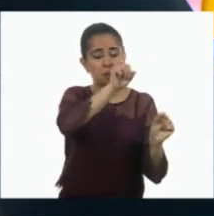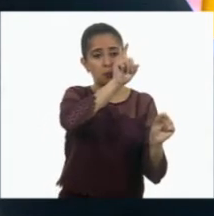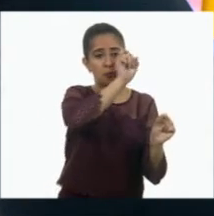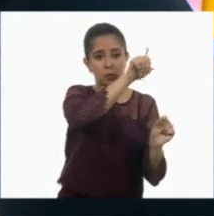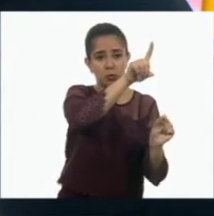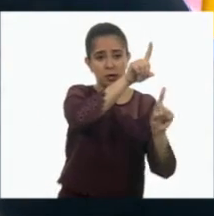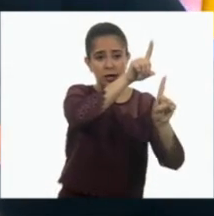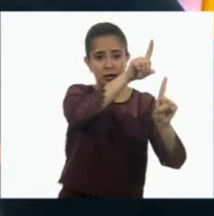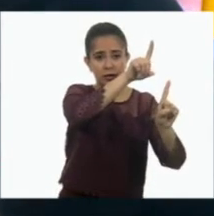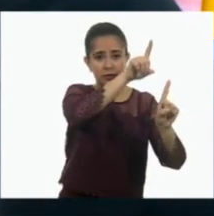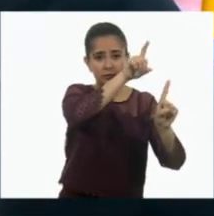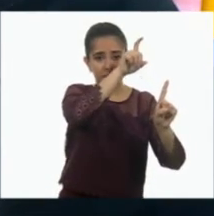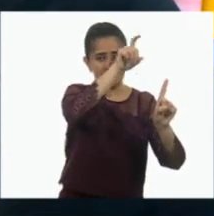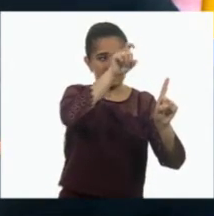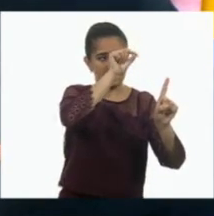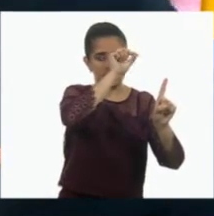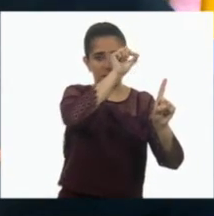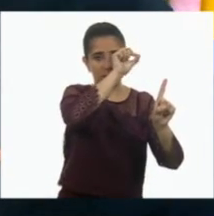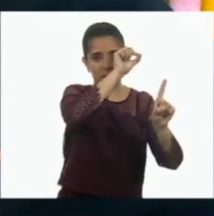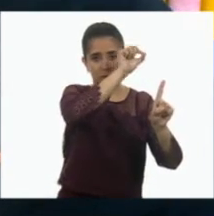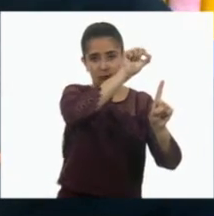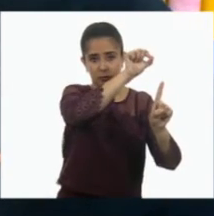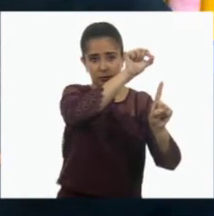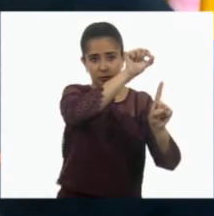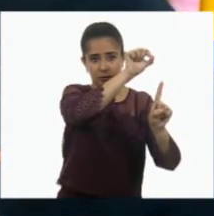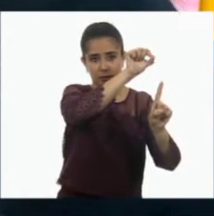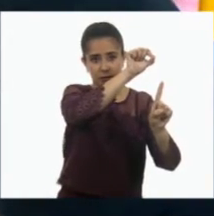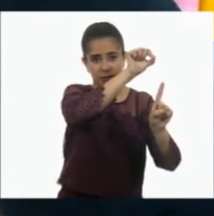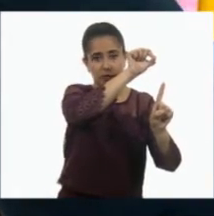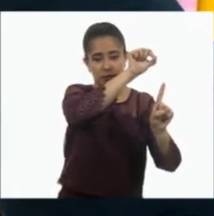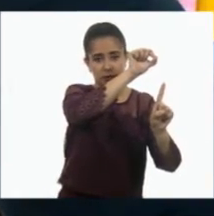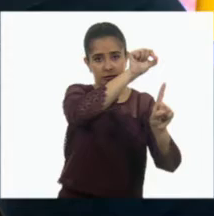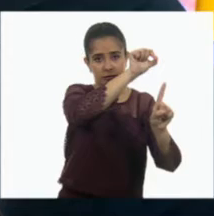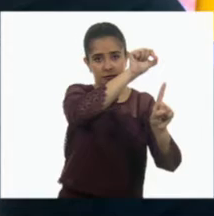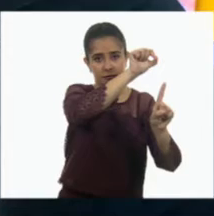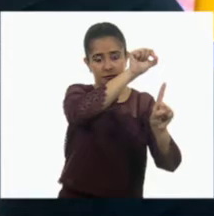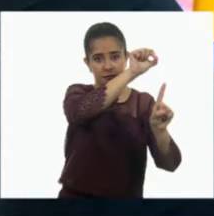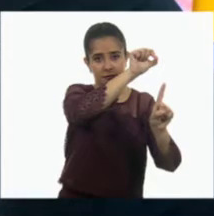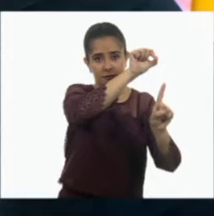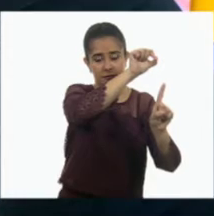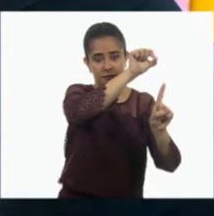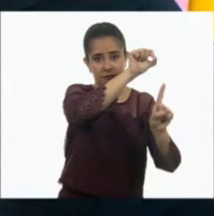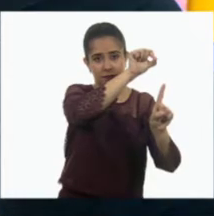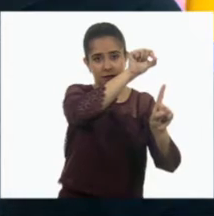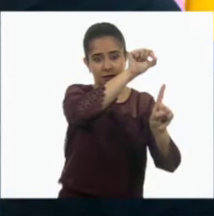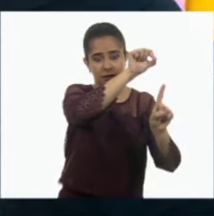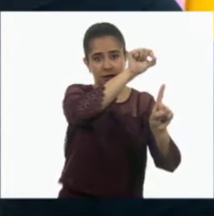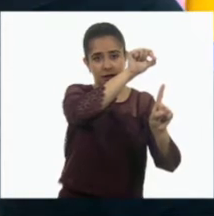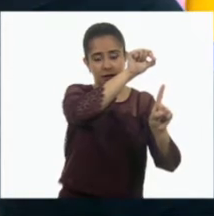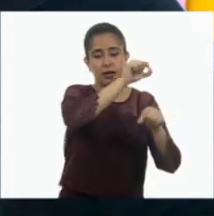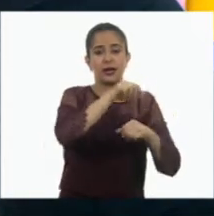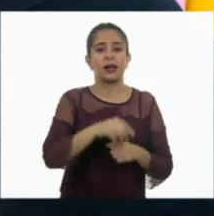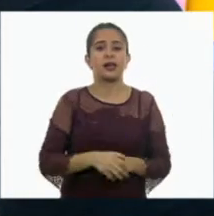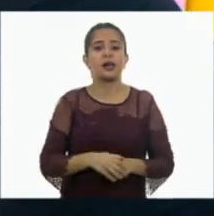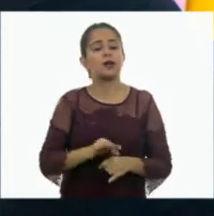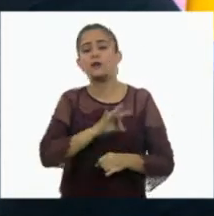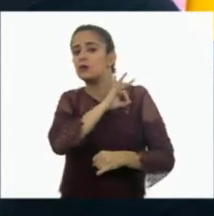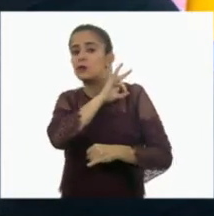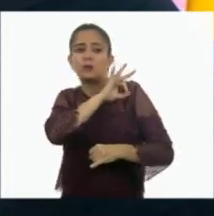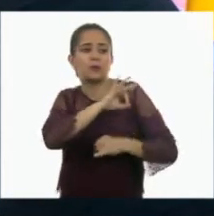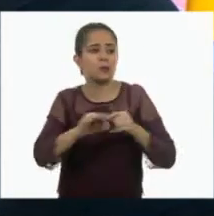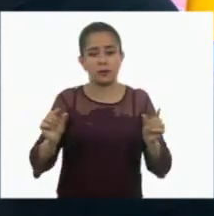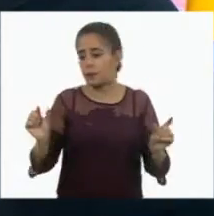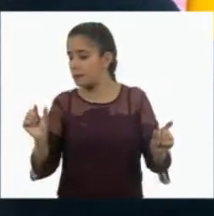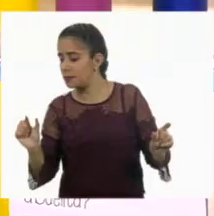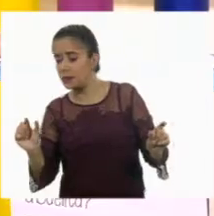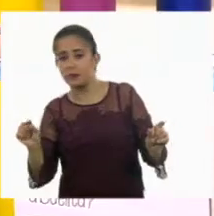arriba. ¿Y sabes cómo, Eric? ¿Y saben cómo, niñas y niños, es el signo que cierra la